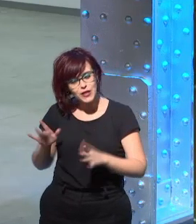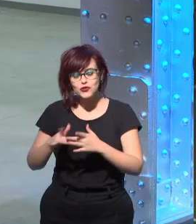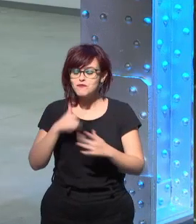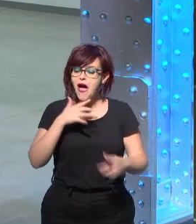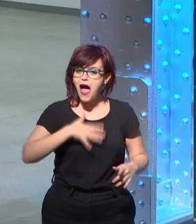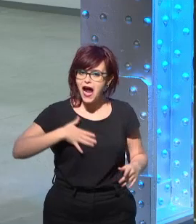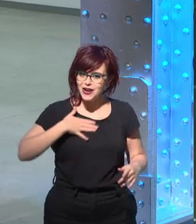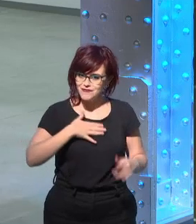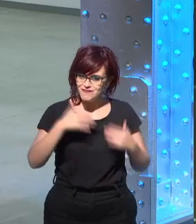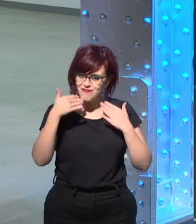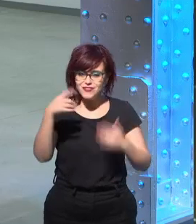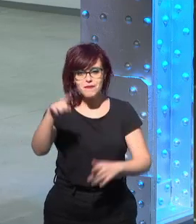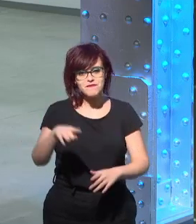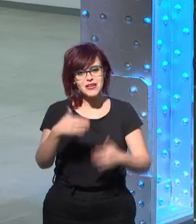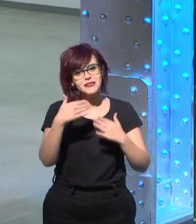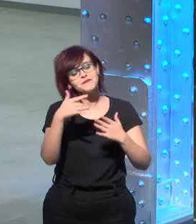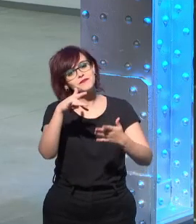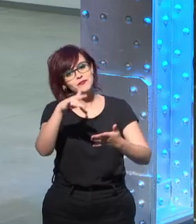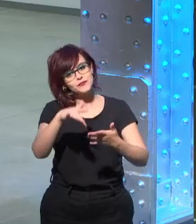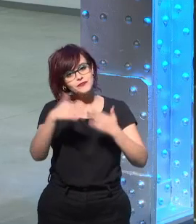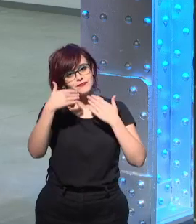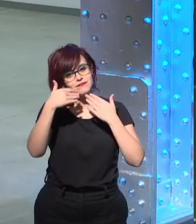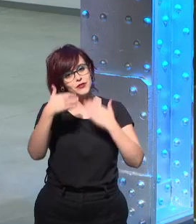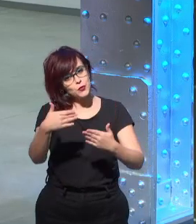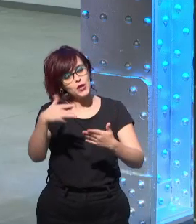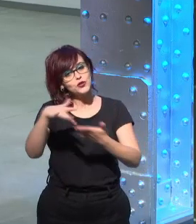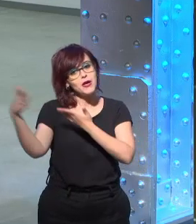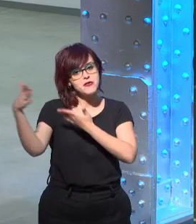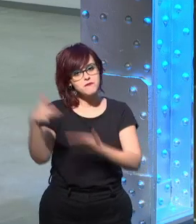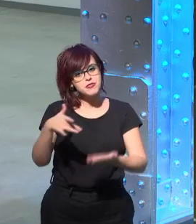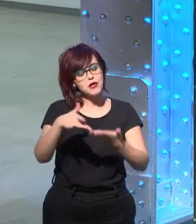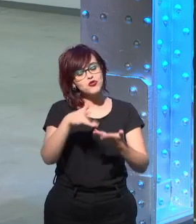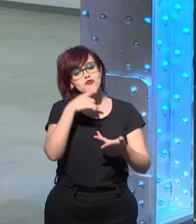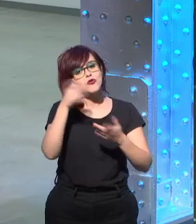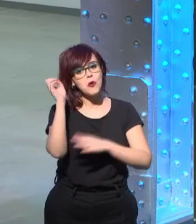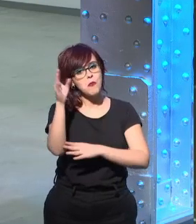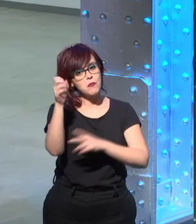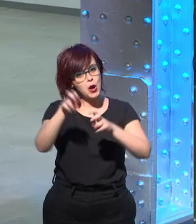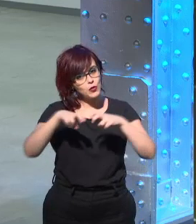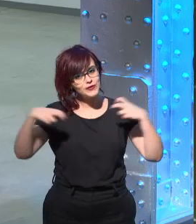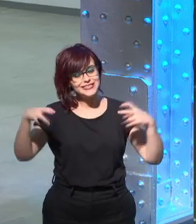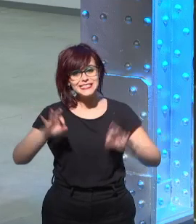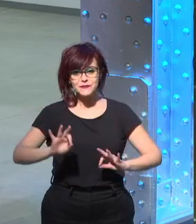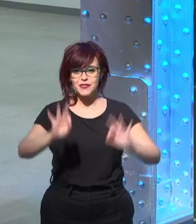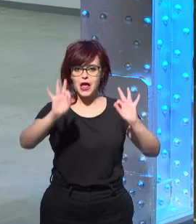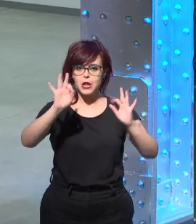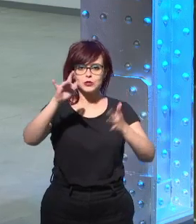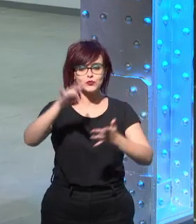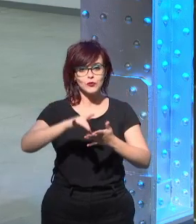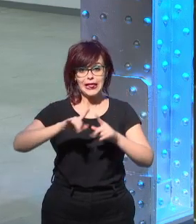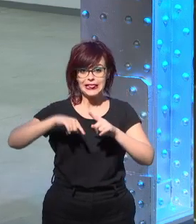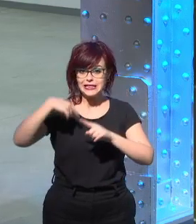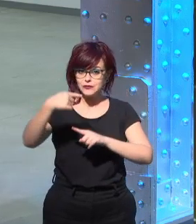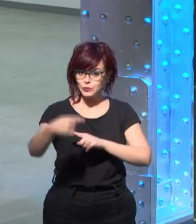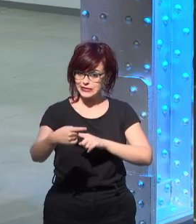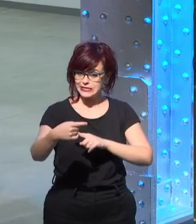muy agradecido porque me hayáis invitado a formar parte de esta sesión, muy especialmente porque después